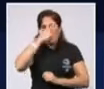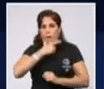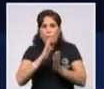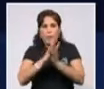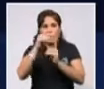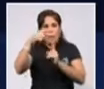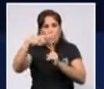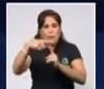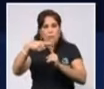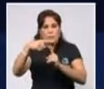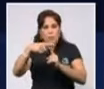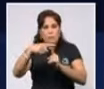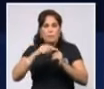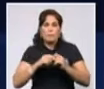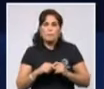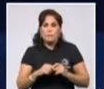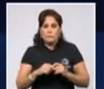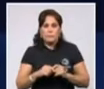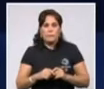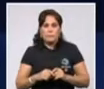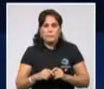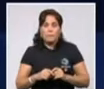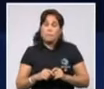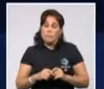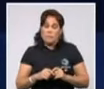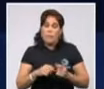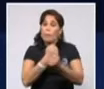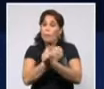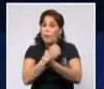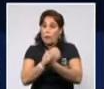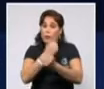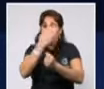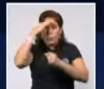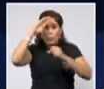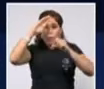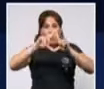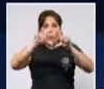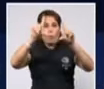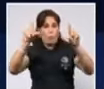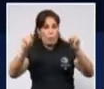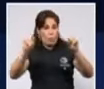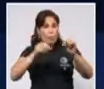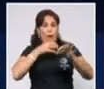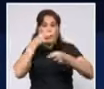Matanzas, con riesgo para toda Cuba, siempre lo